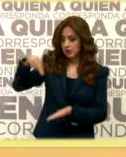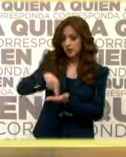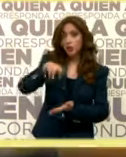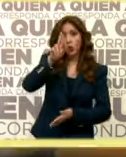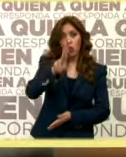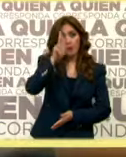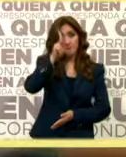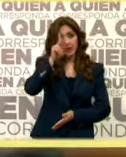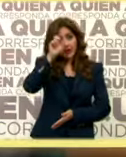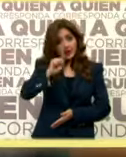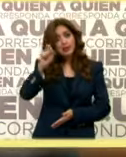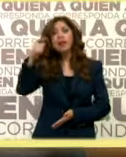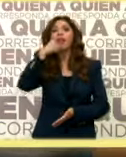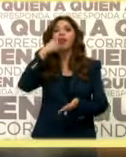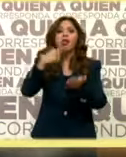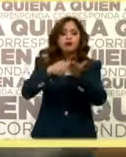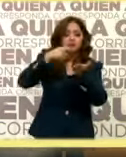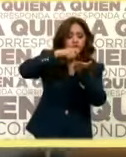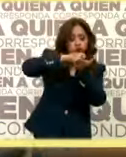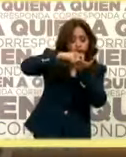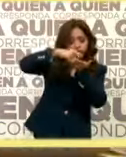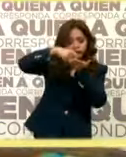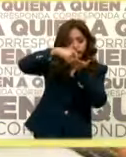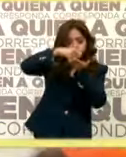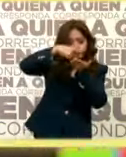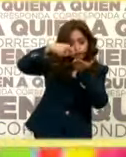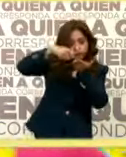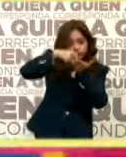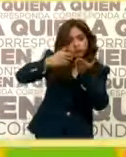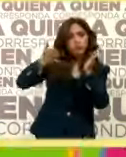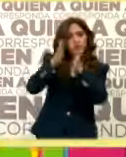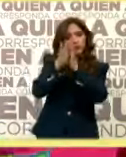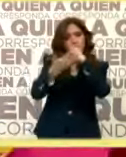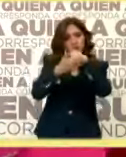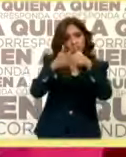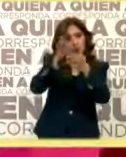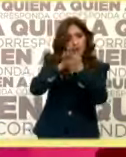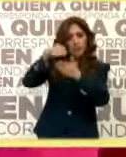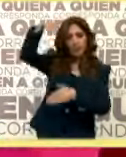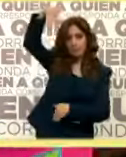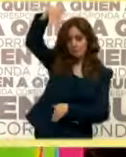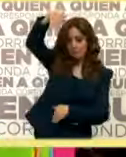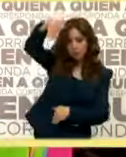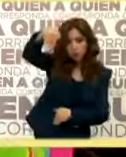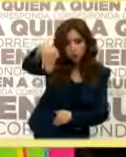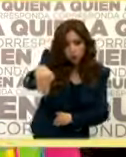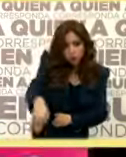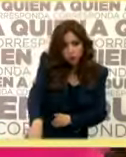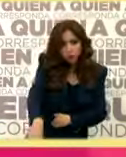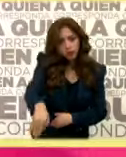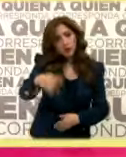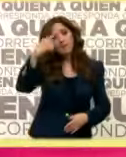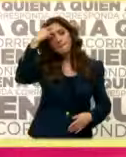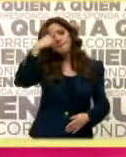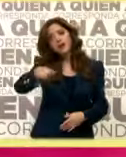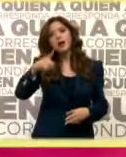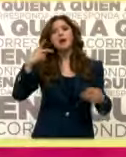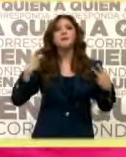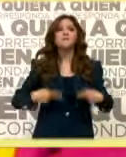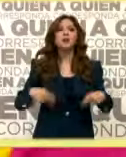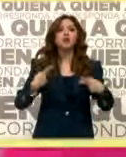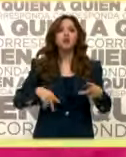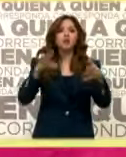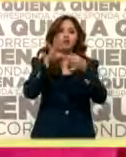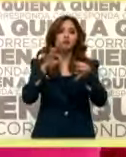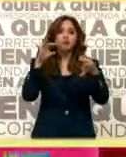UPS, hacer su carta y ponerla en este buzón, gran buzón que tiene. Creo que es un medio para que los clientes puedan expresar